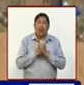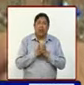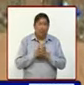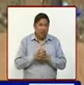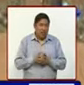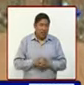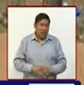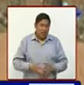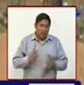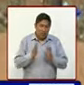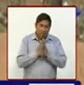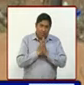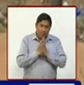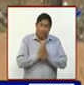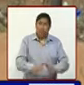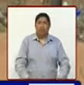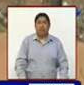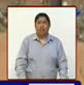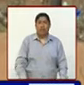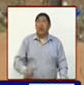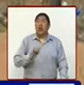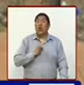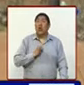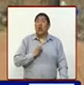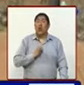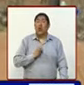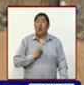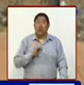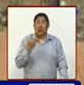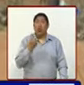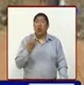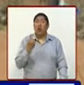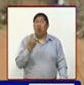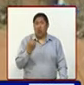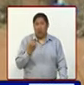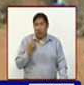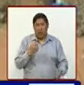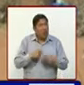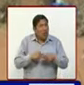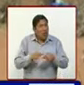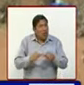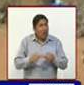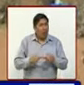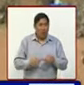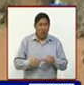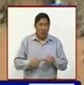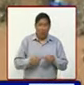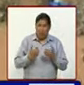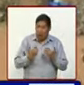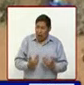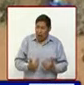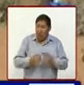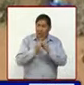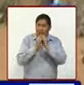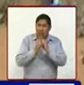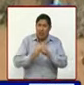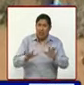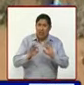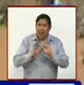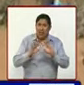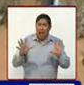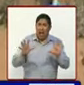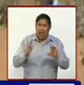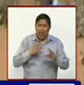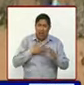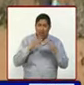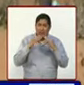hace tiempo. Yo he sido padre y madre para mis hijos. Ahora he quedado sin nada. Mi casita